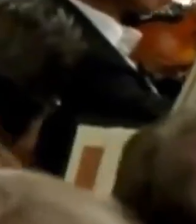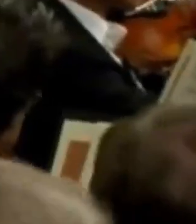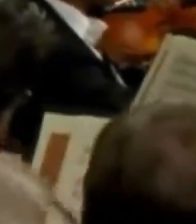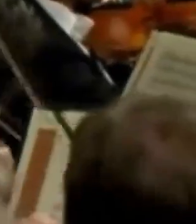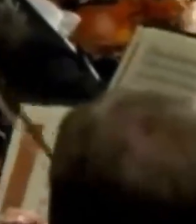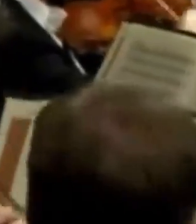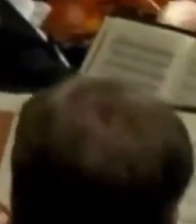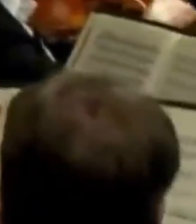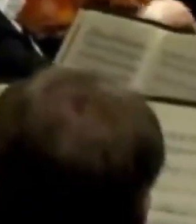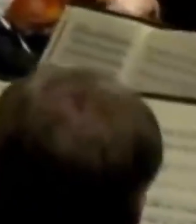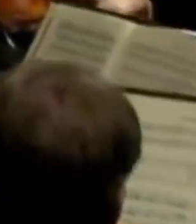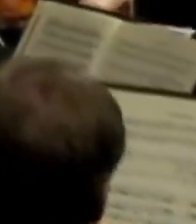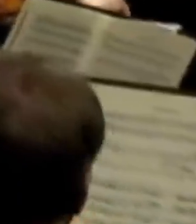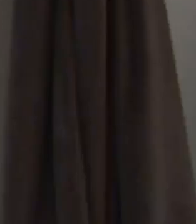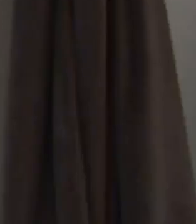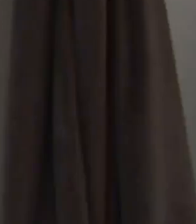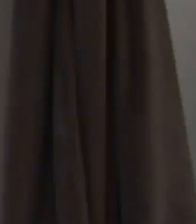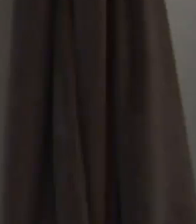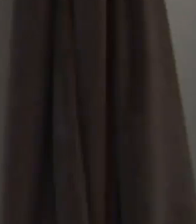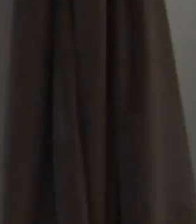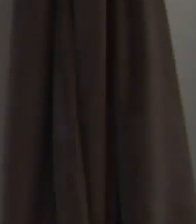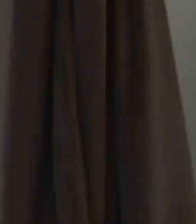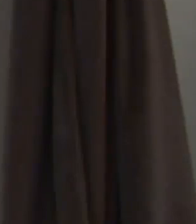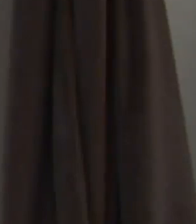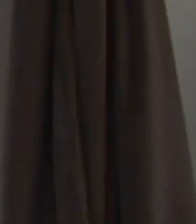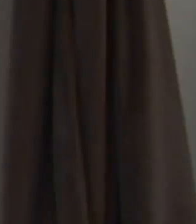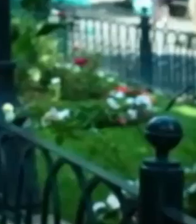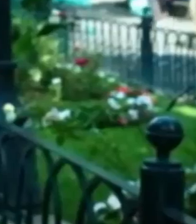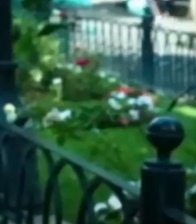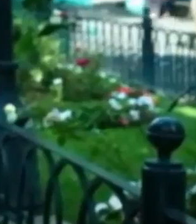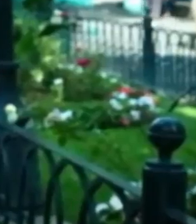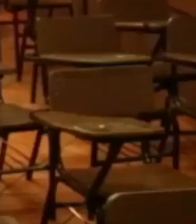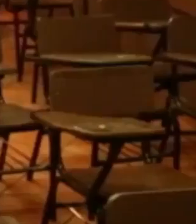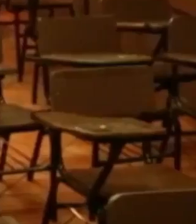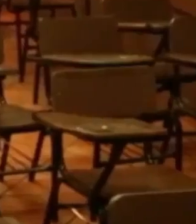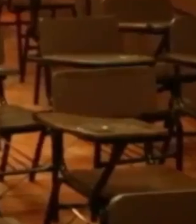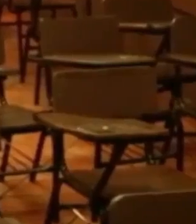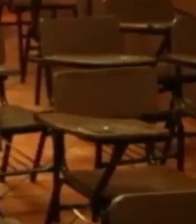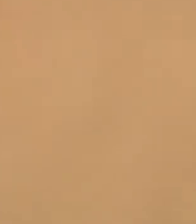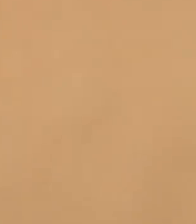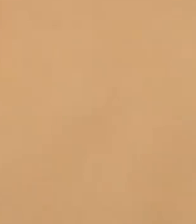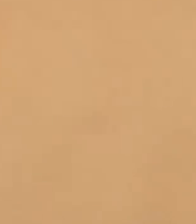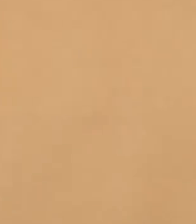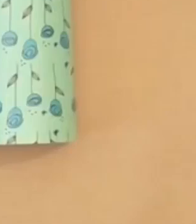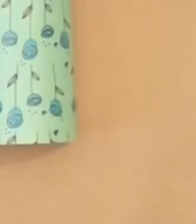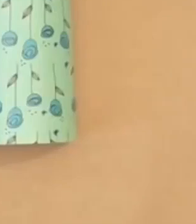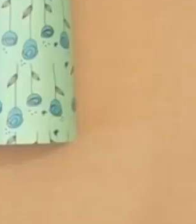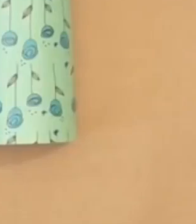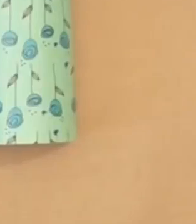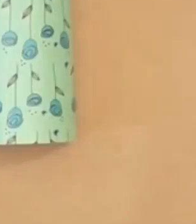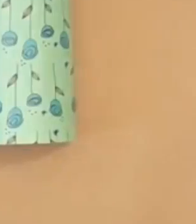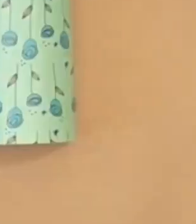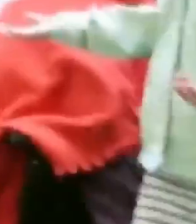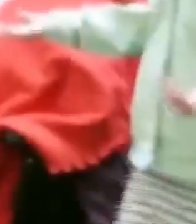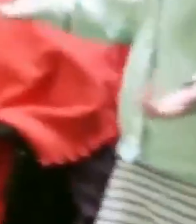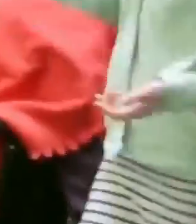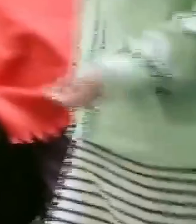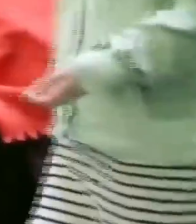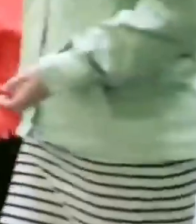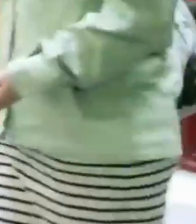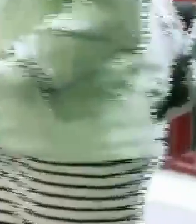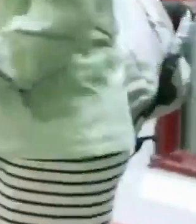Su constante ritmo repetitivo ayuda a la concentración. Para leer, estudiar, hacer alguna tarea o manualidad,